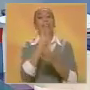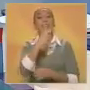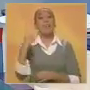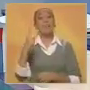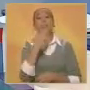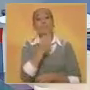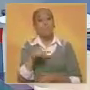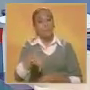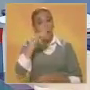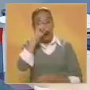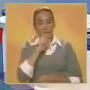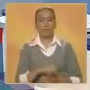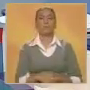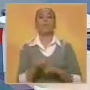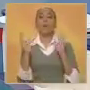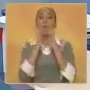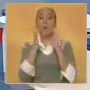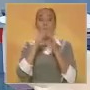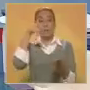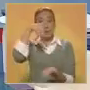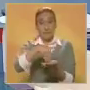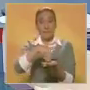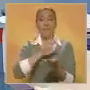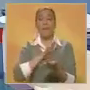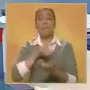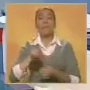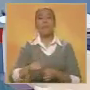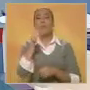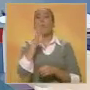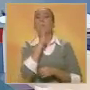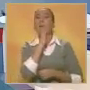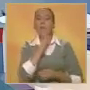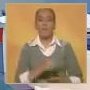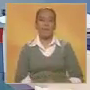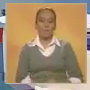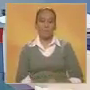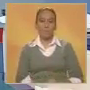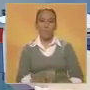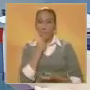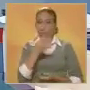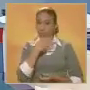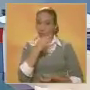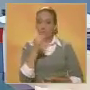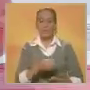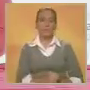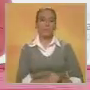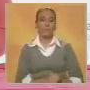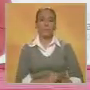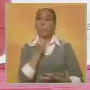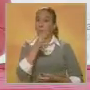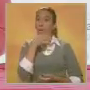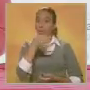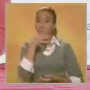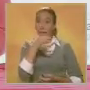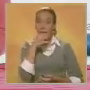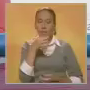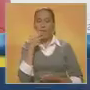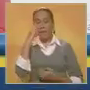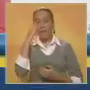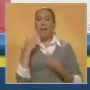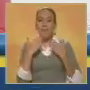un contacto con Liz Flores, ella está en la sede de la Superintendencia de Bancos. Buenas tardes, Liz. Hola, muy buenas tardes. Gracias por